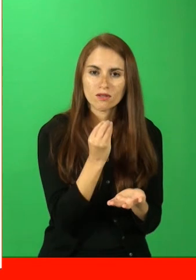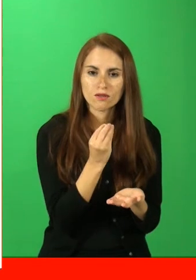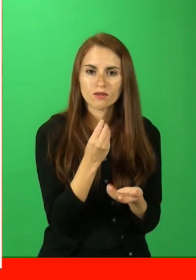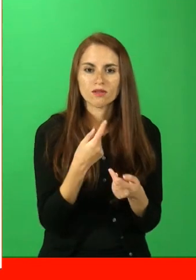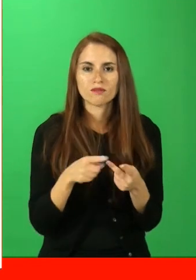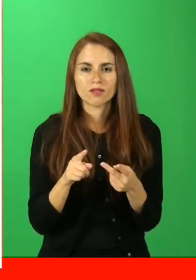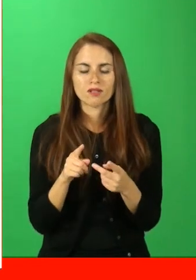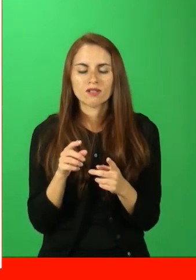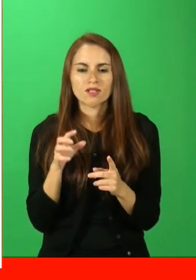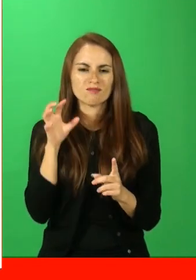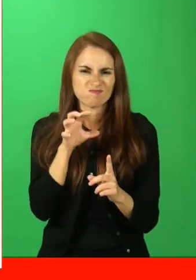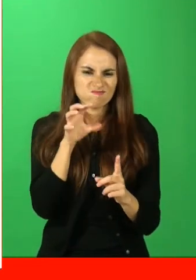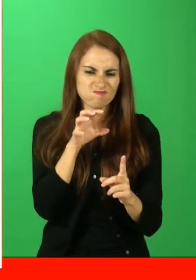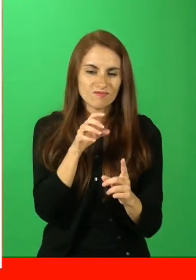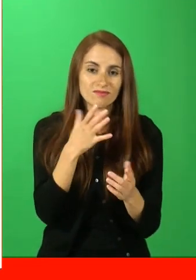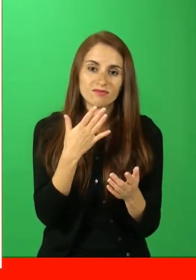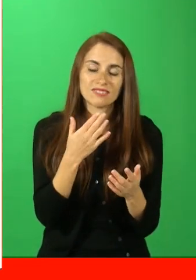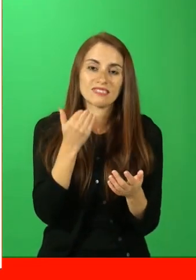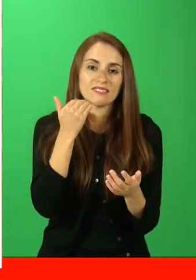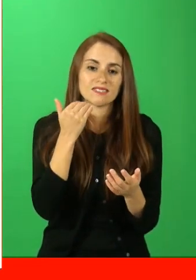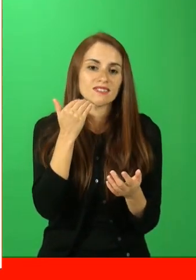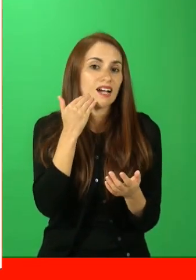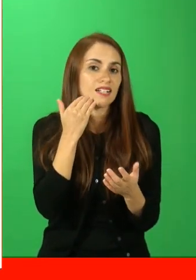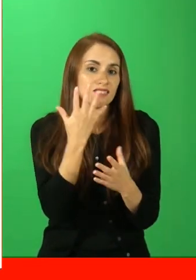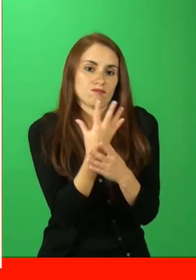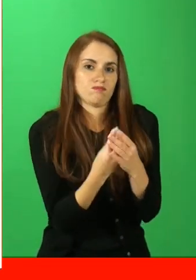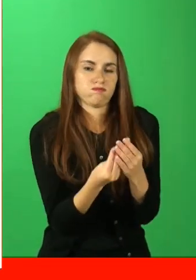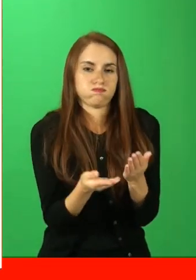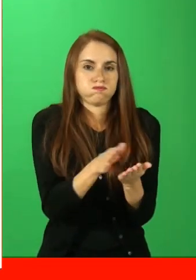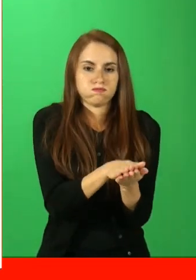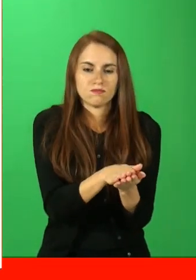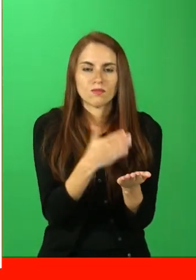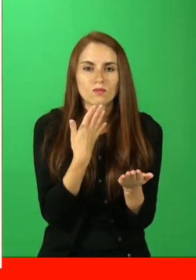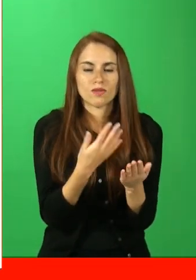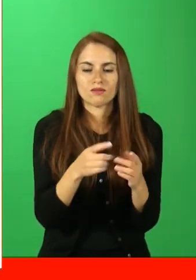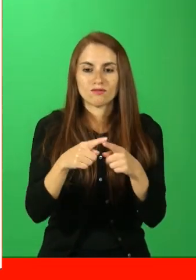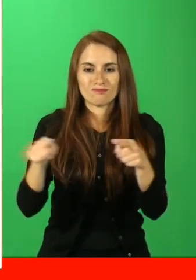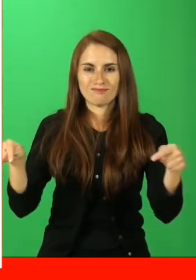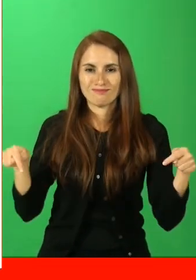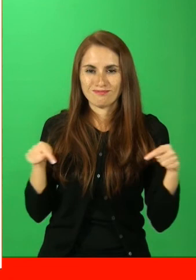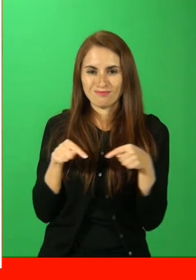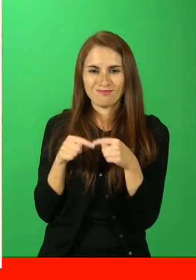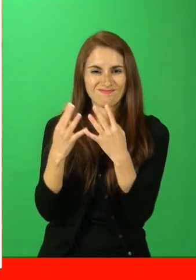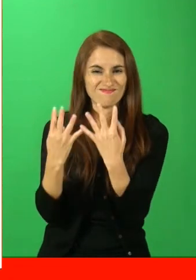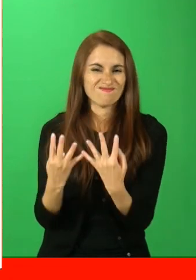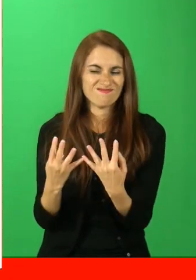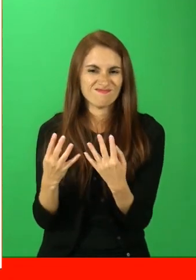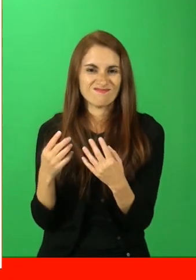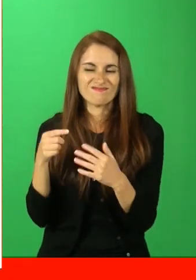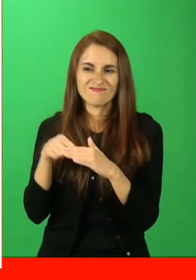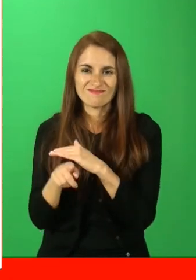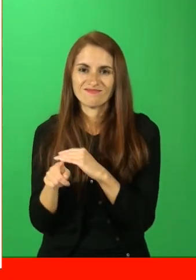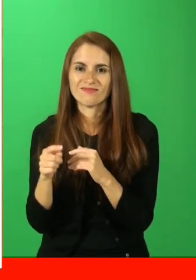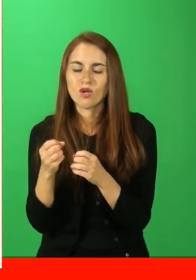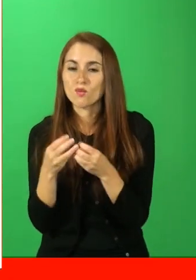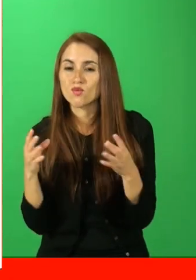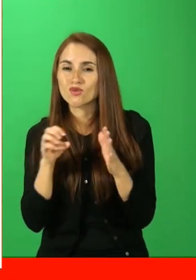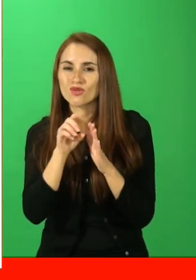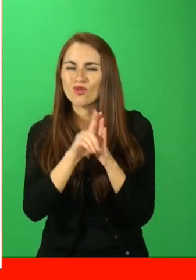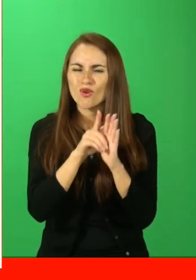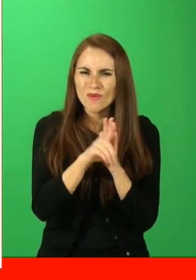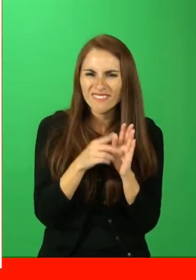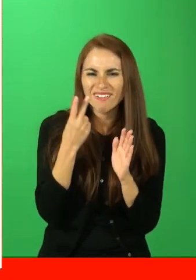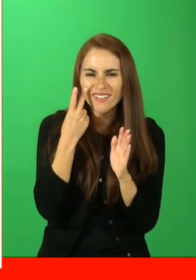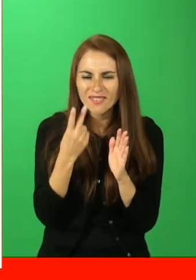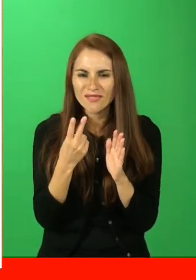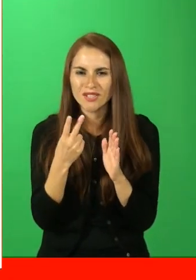su exterminio casi cuando se los llevaron a los campos de concentración que hemos visto a través de muchos documentales